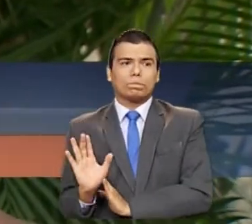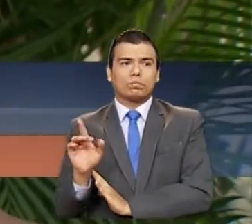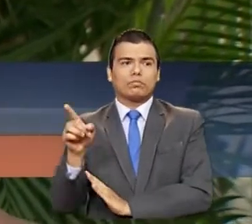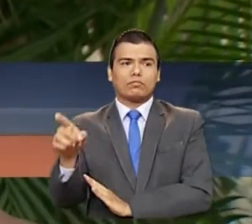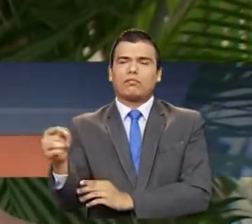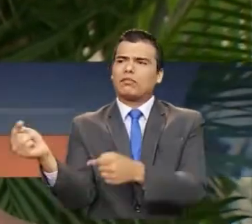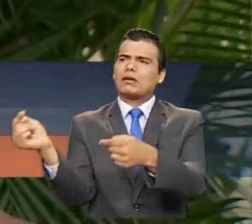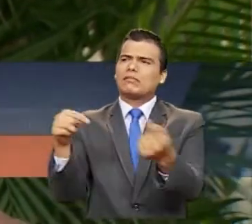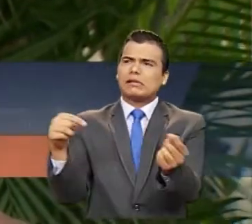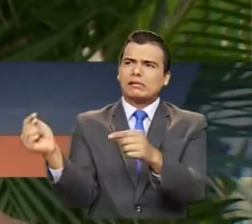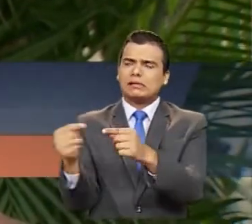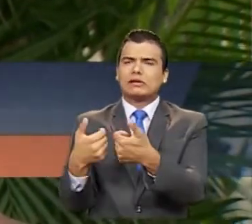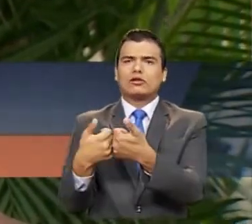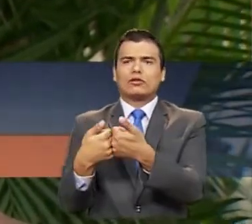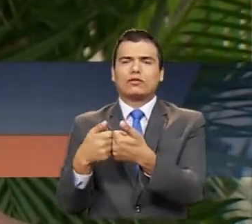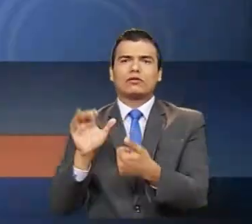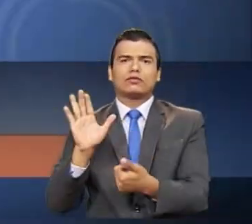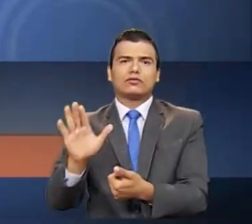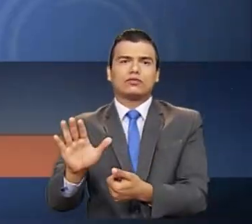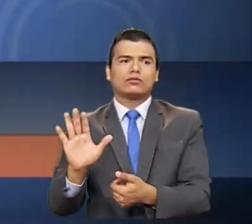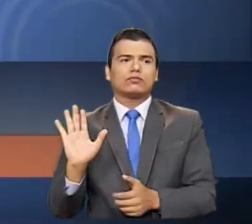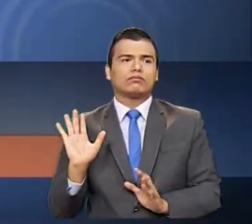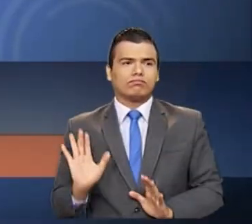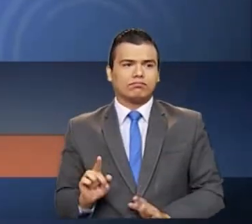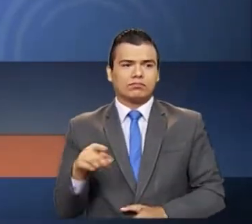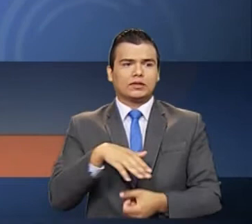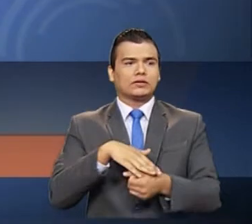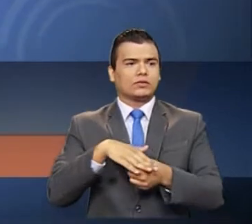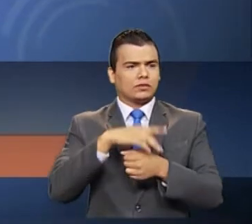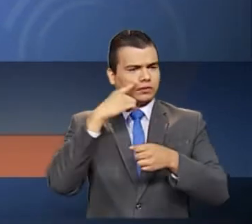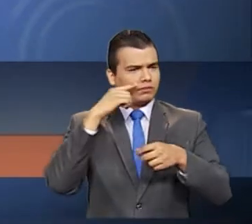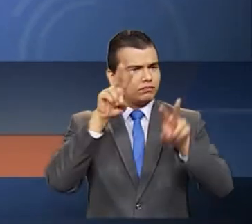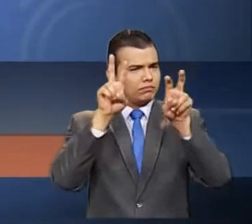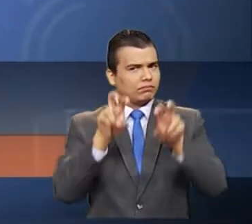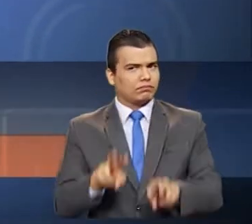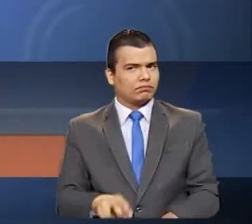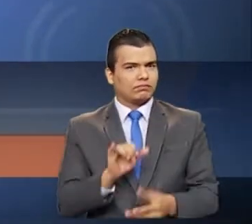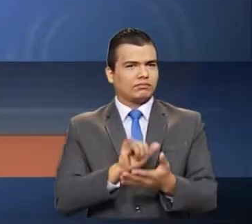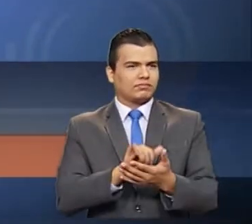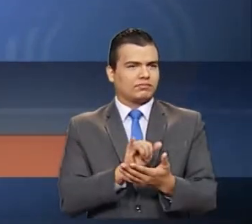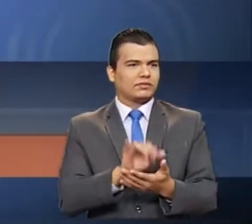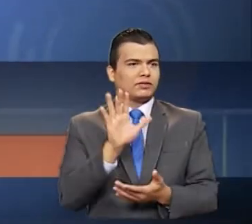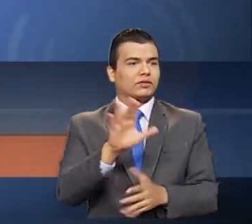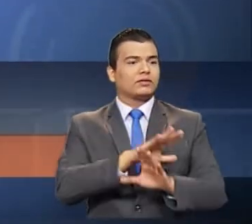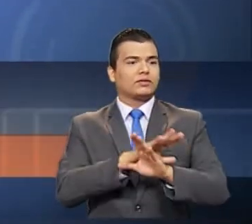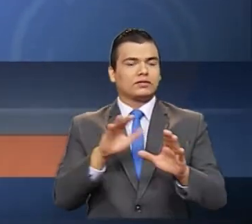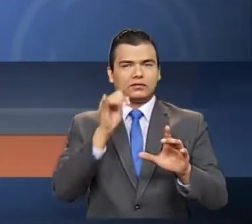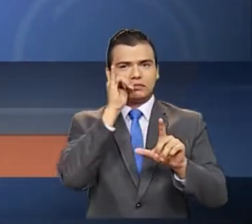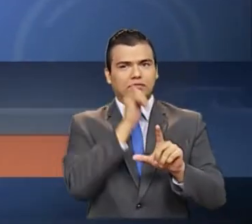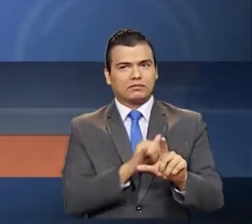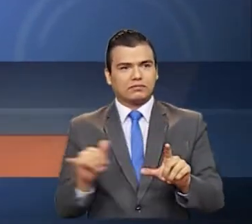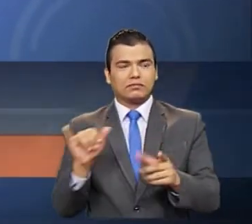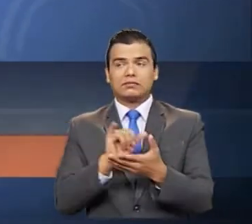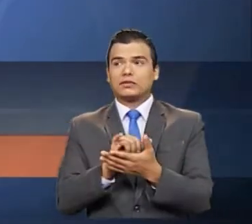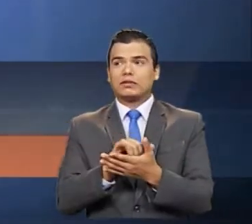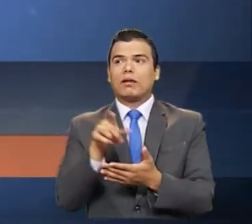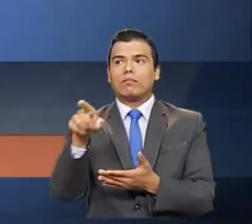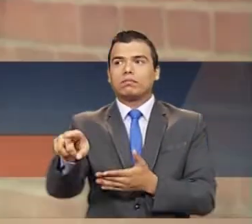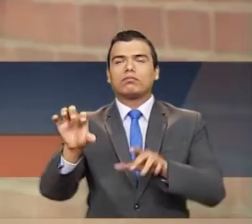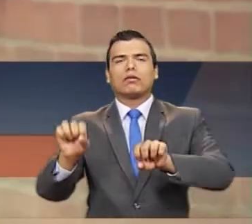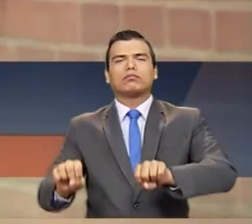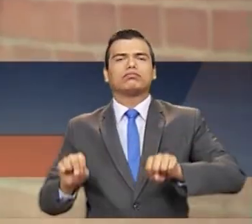conflicto han terminado recientemente el caso es investigado por las autoridades que revisan vídeos de cámaras de seguridad instaladas en el